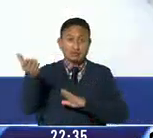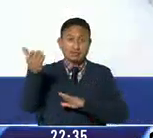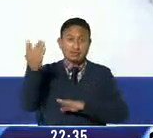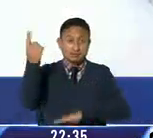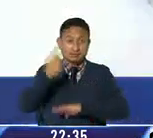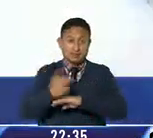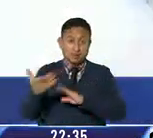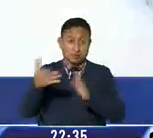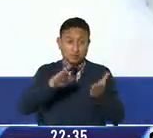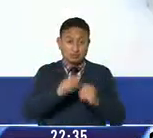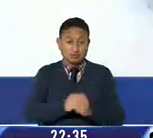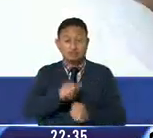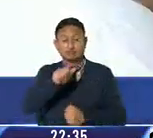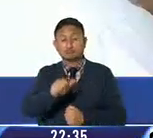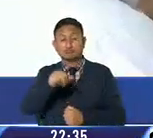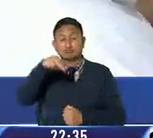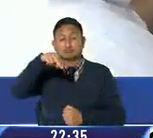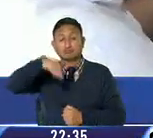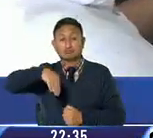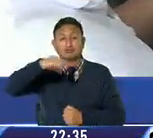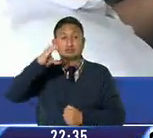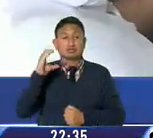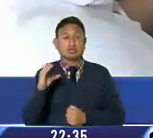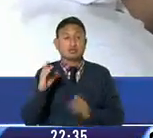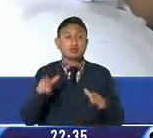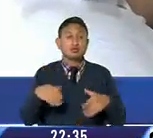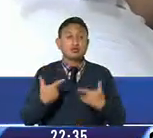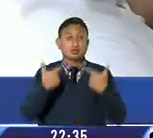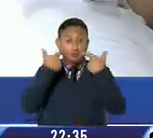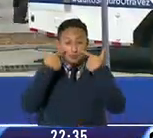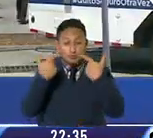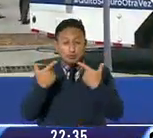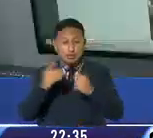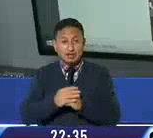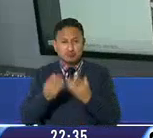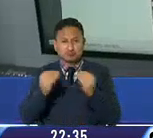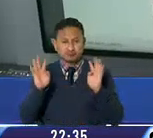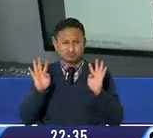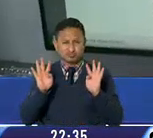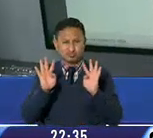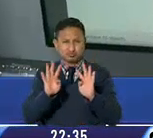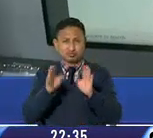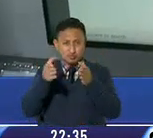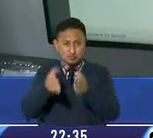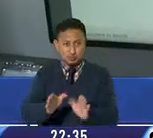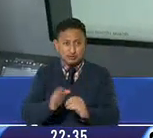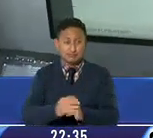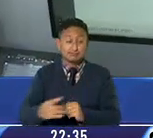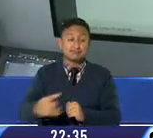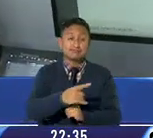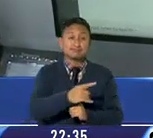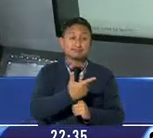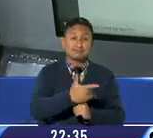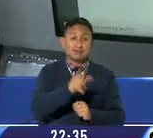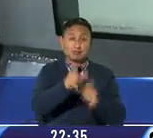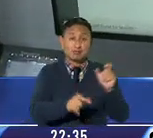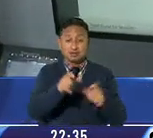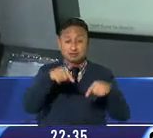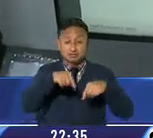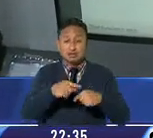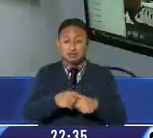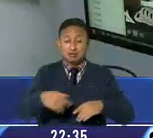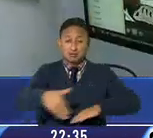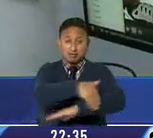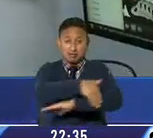Agencia Metropolitana de Control enfocará sus operativos en la vigilancia de las aglomeraciones, el cumplimiento de los aforos en los cementerios y las ventas informales en